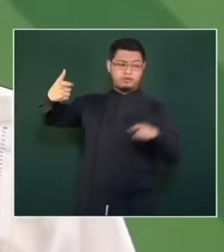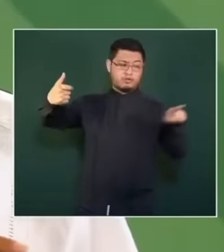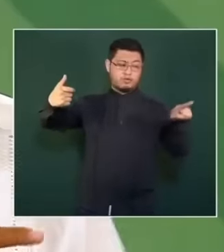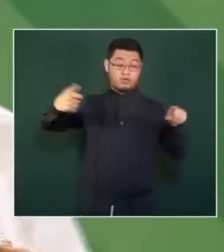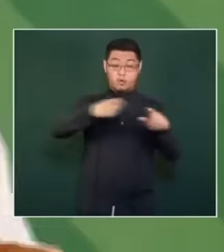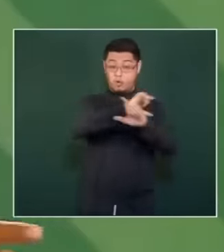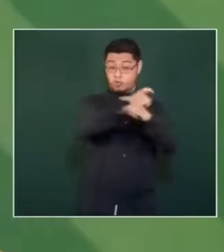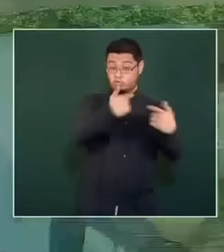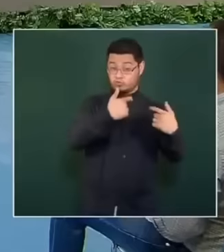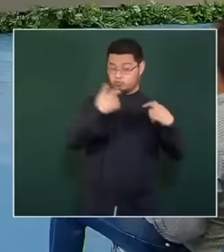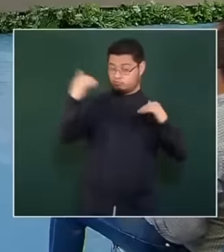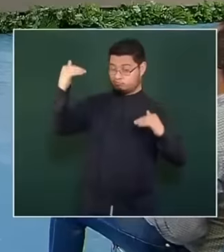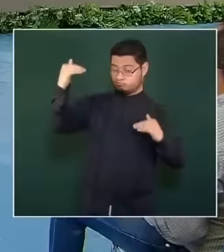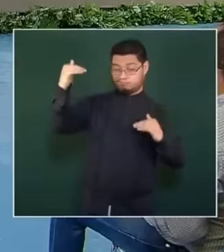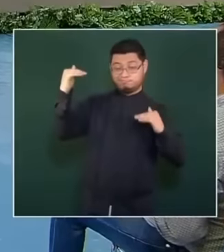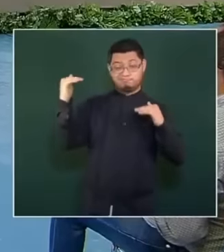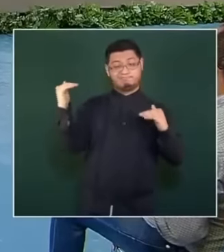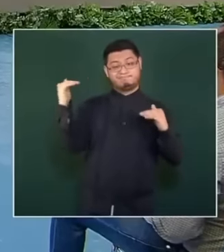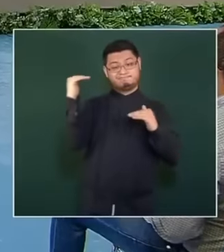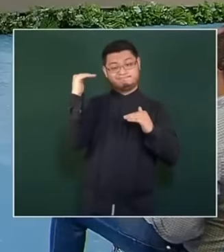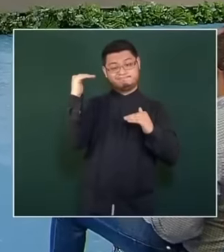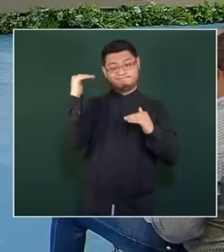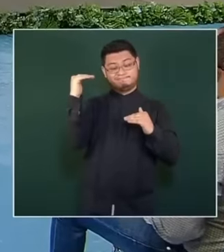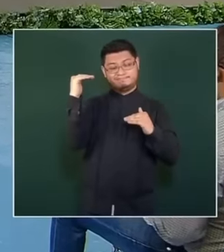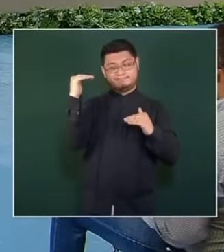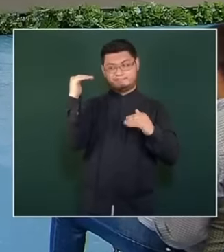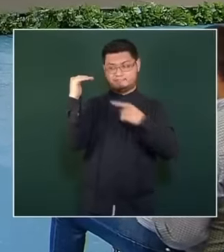Por eso los abarroteros